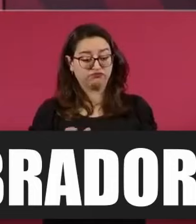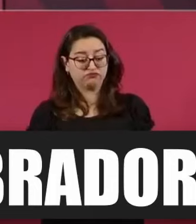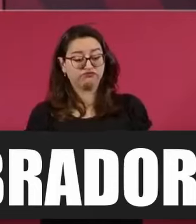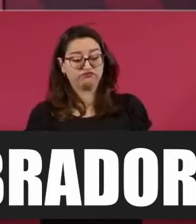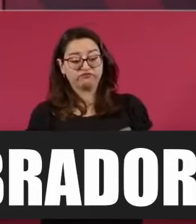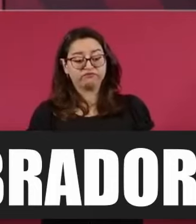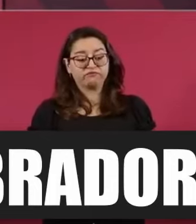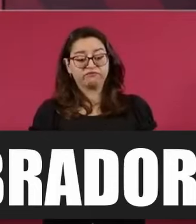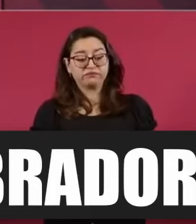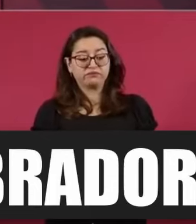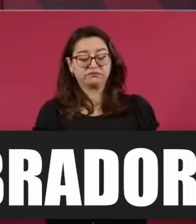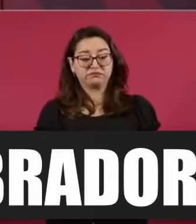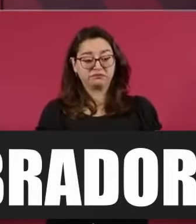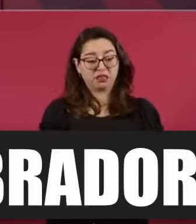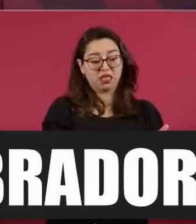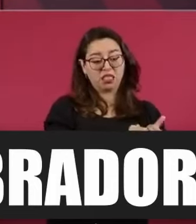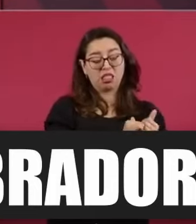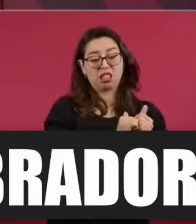se